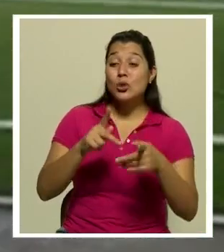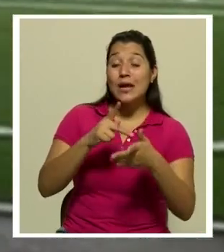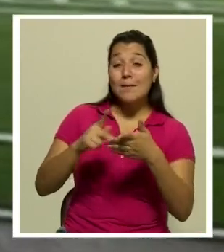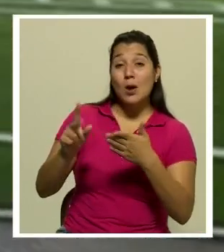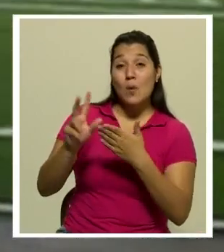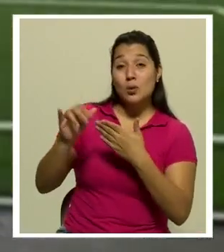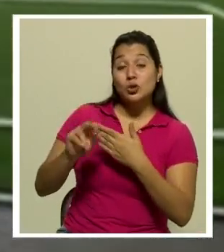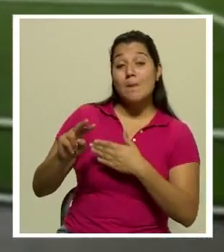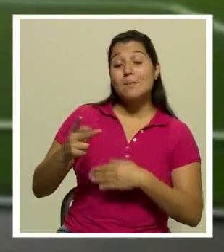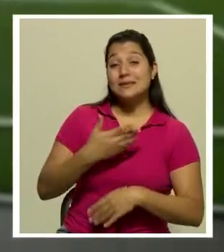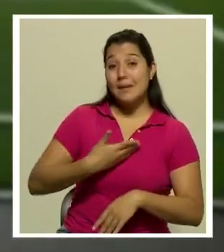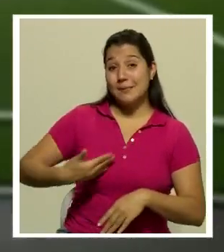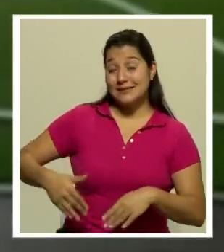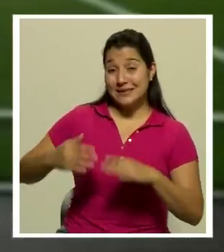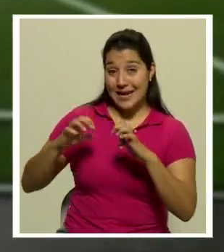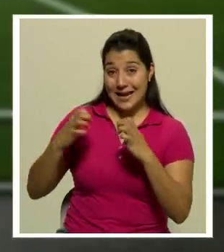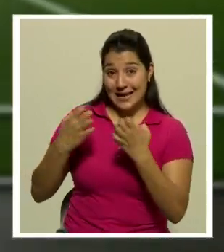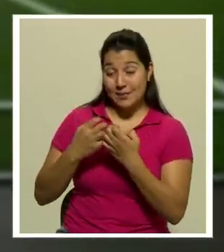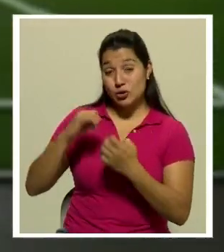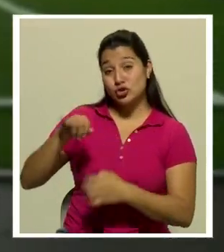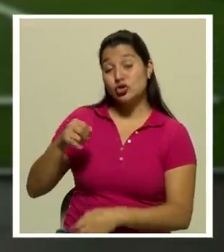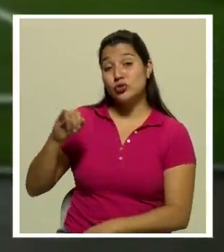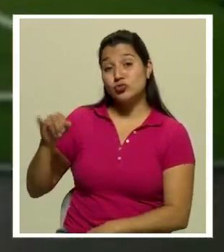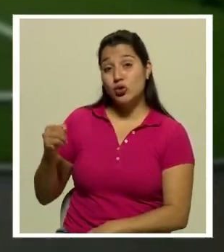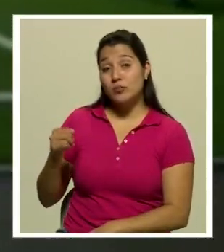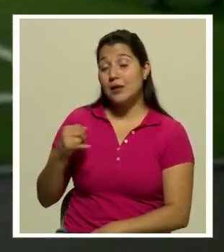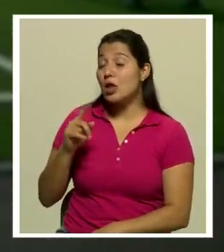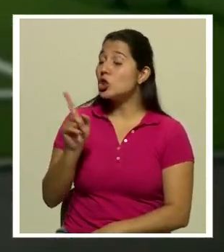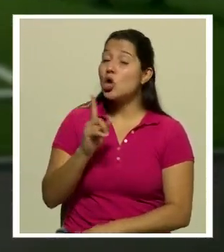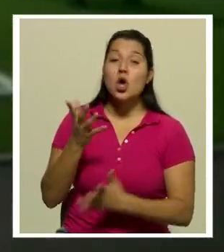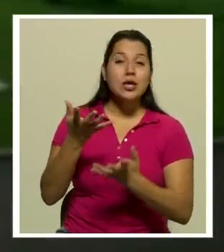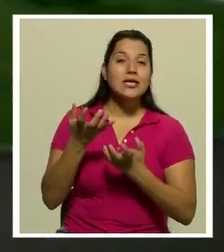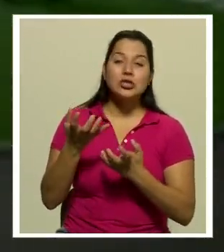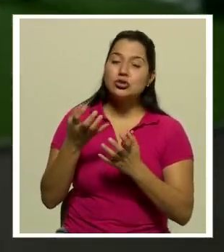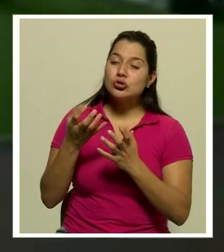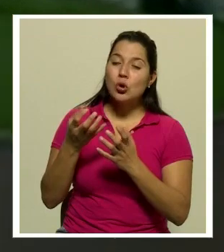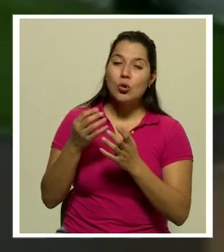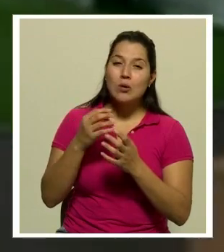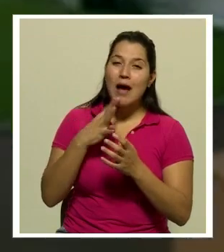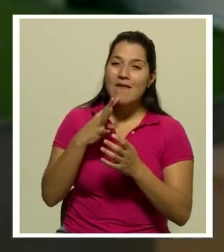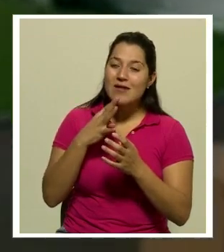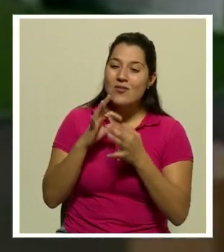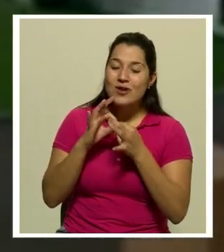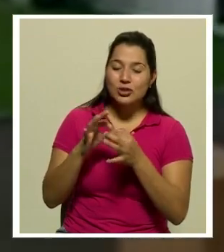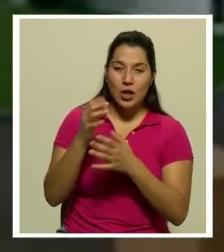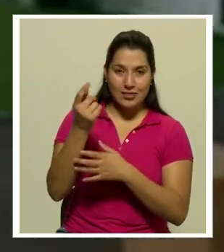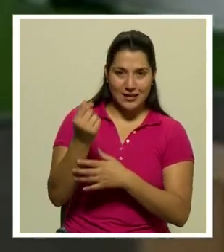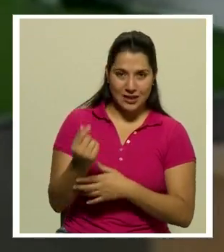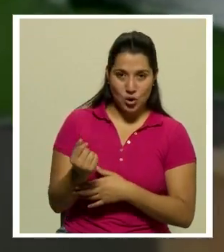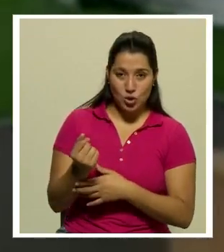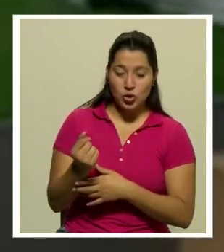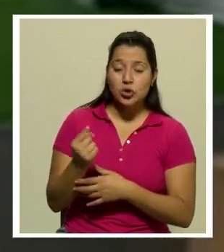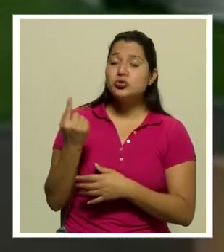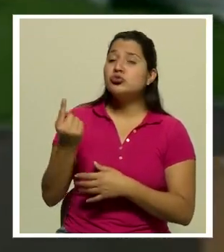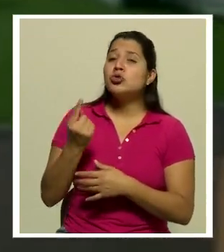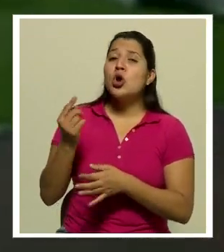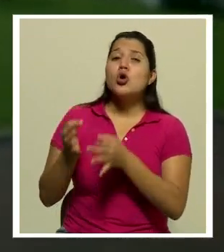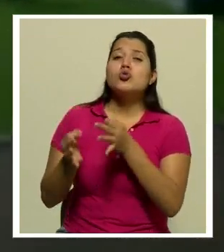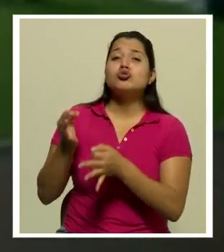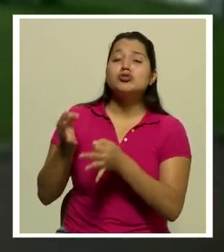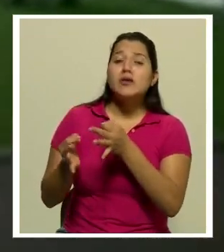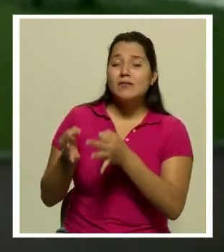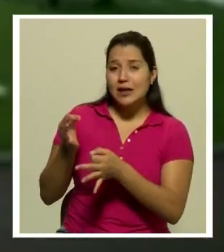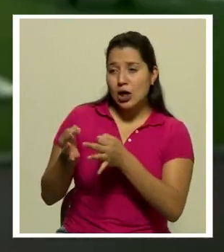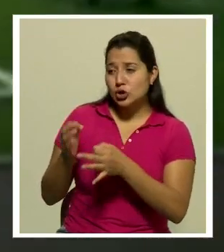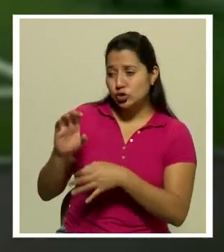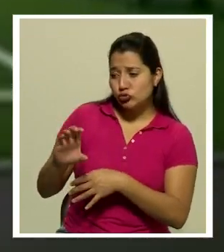el vicepresidente del equipo, Joseph, no quiso profundizar en detalles monetarios y justificó la alta inversión hacia un gran amor que